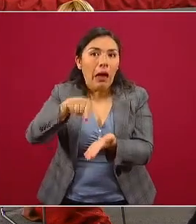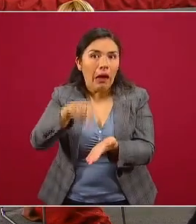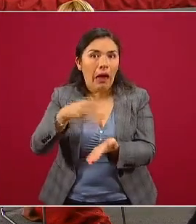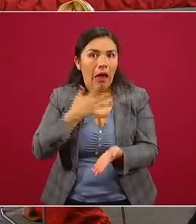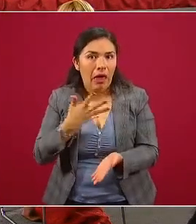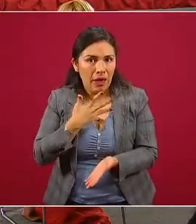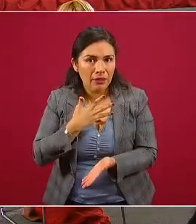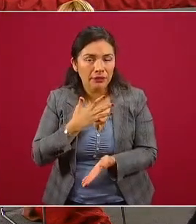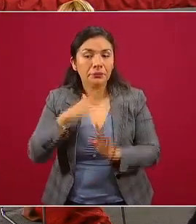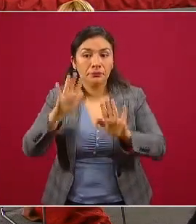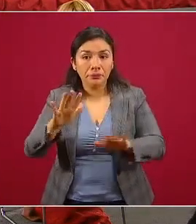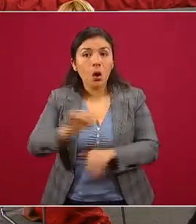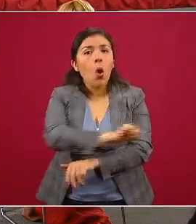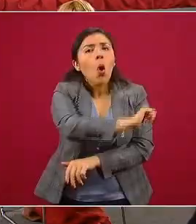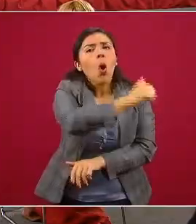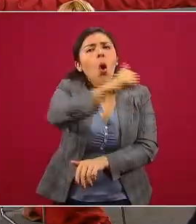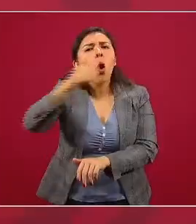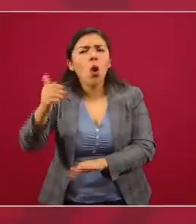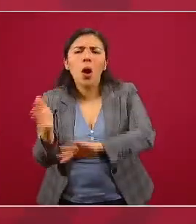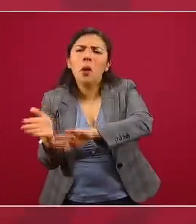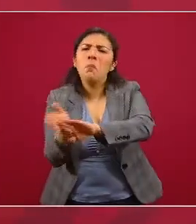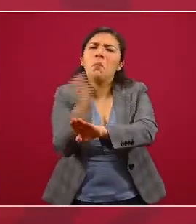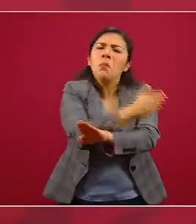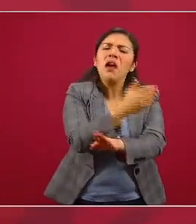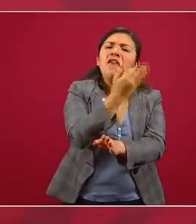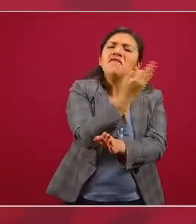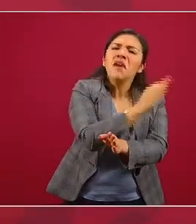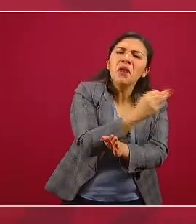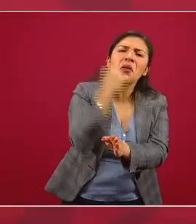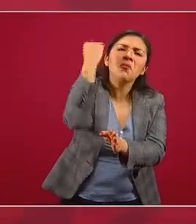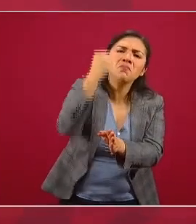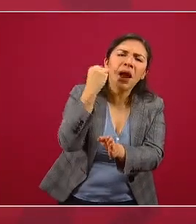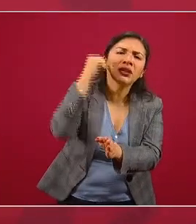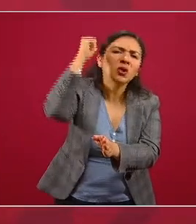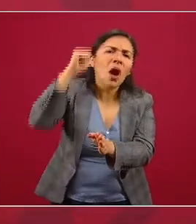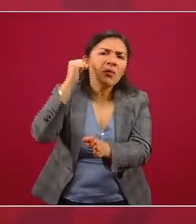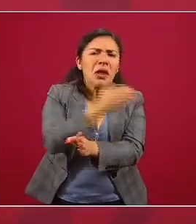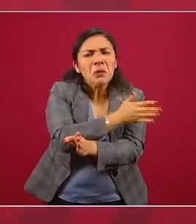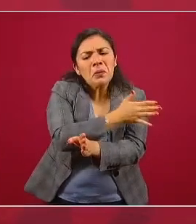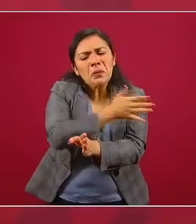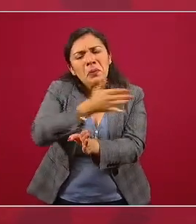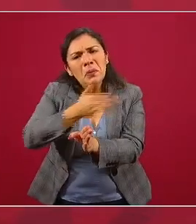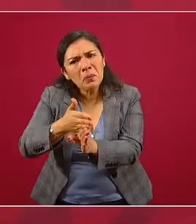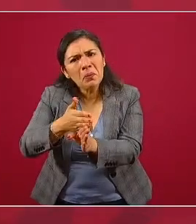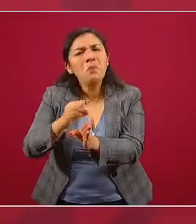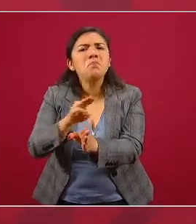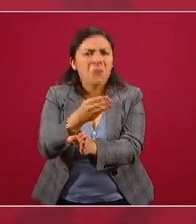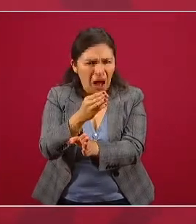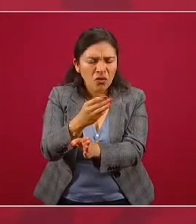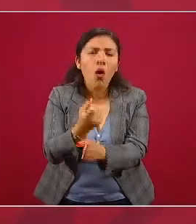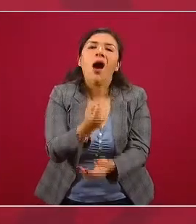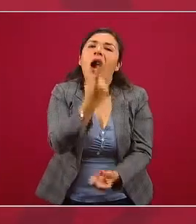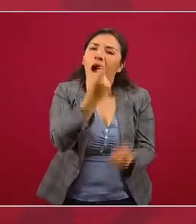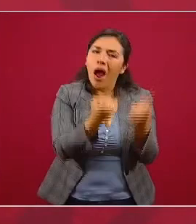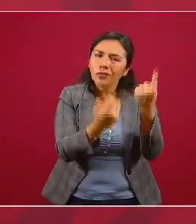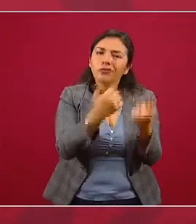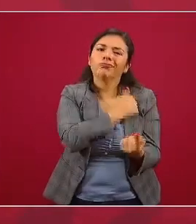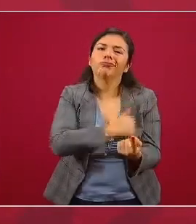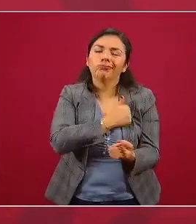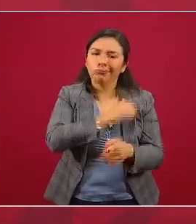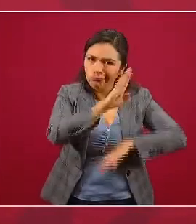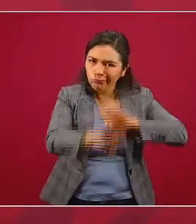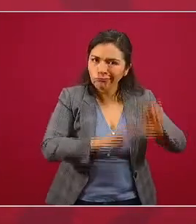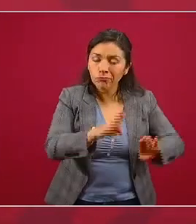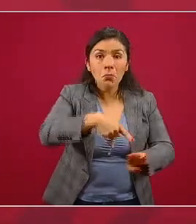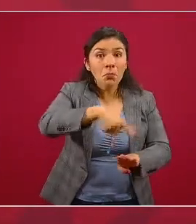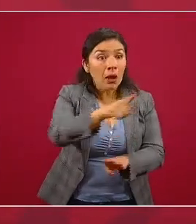epidemia. Los demás, quienes enfermaron en febrero, en marzo, en abril, en mayo, algunos lamentablemente perdieron la vida,